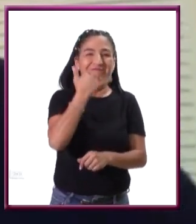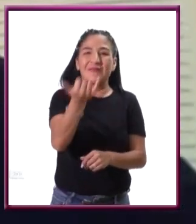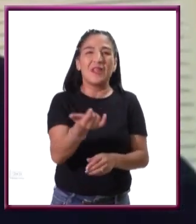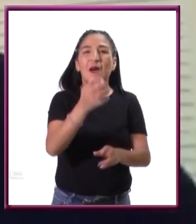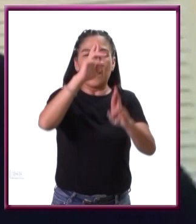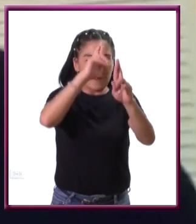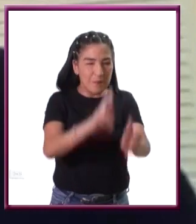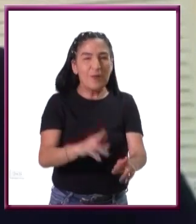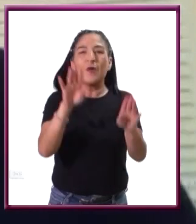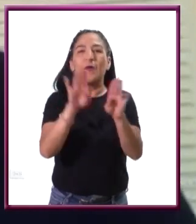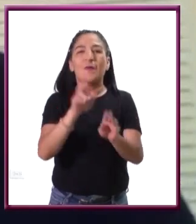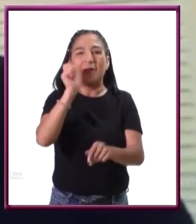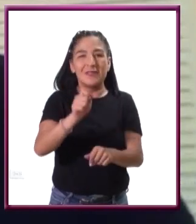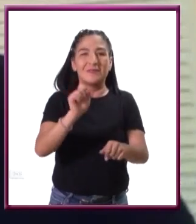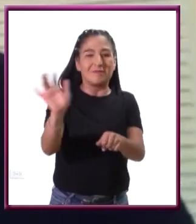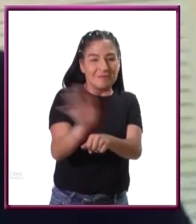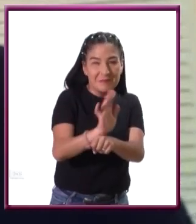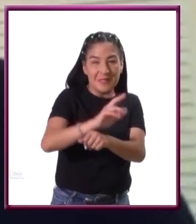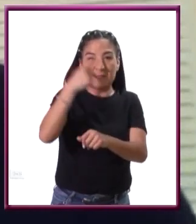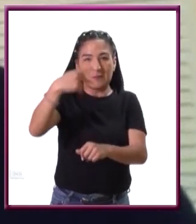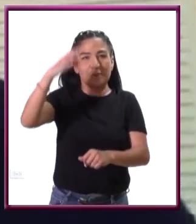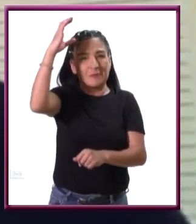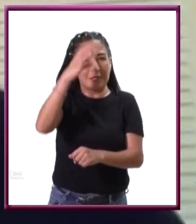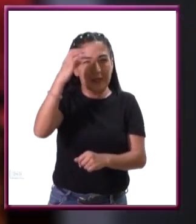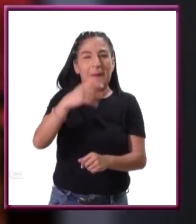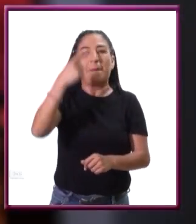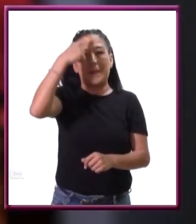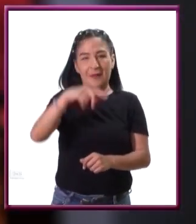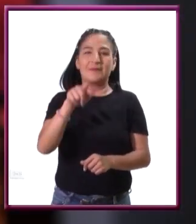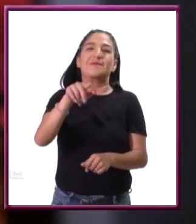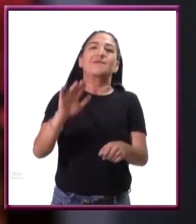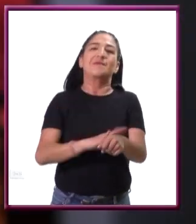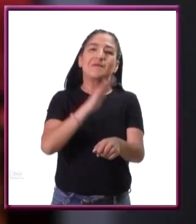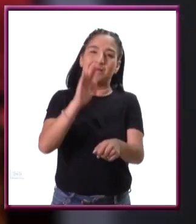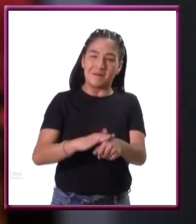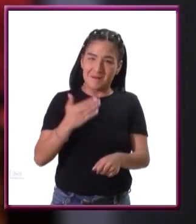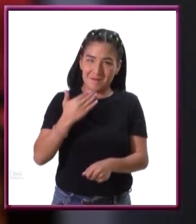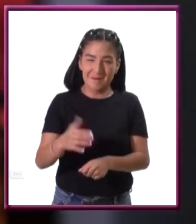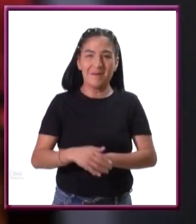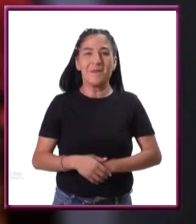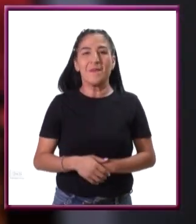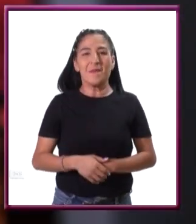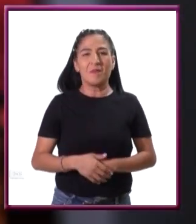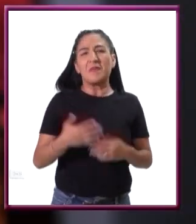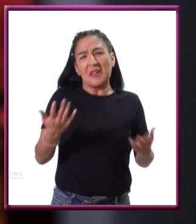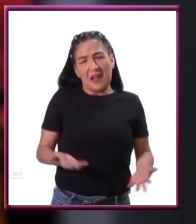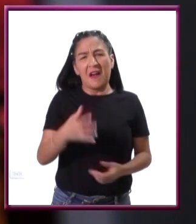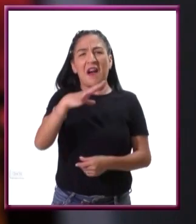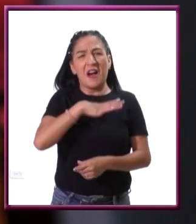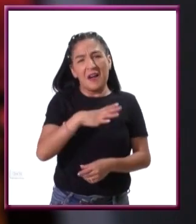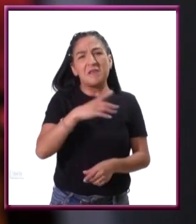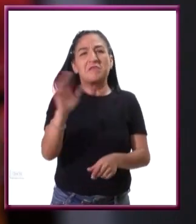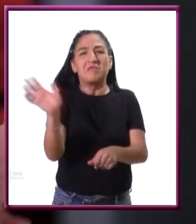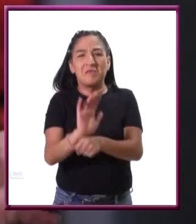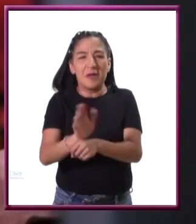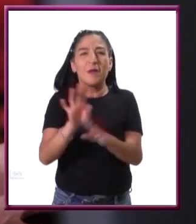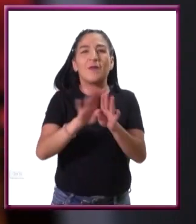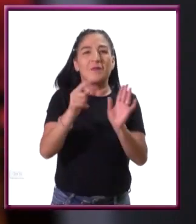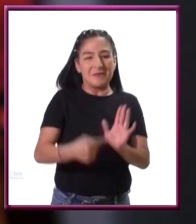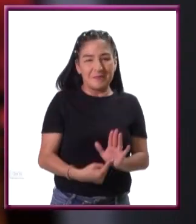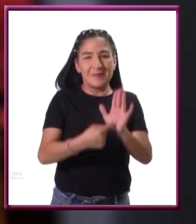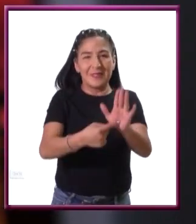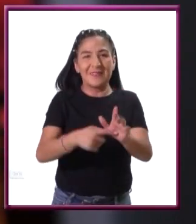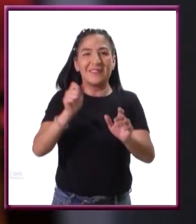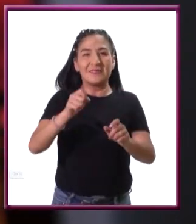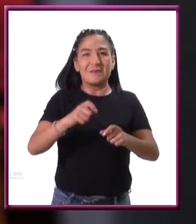que debe seguir la ciencia para que sus resultados sean correctos. Claro. ¿Y hay alguna película en la que se muestre como el crecimiento